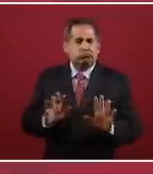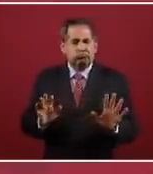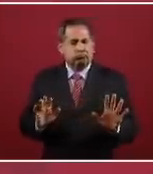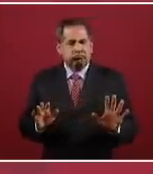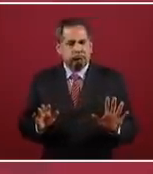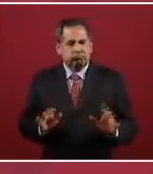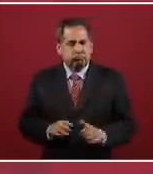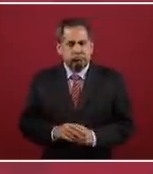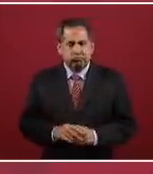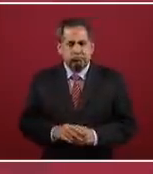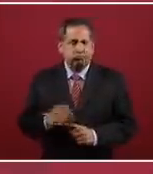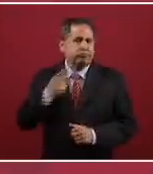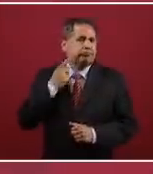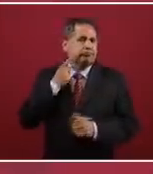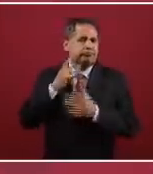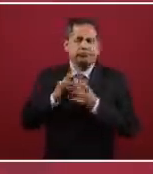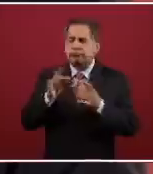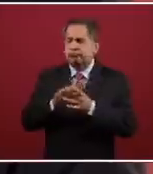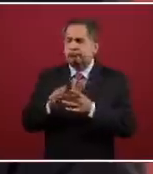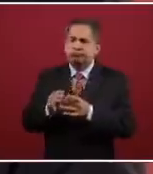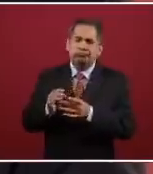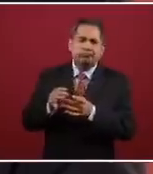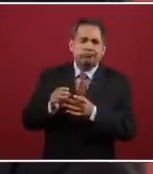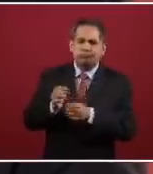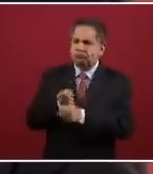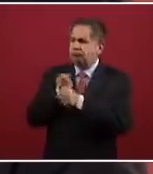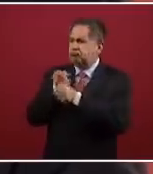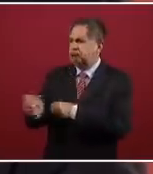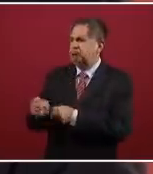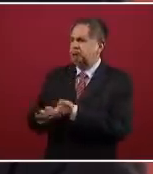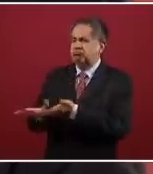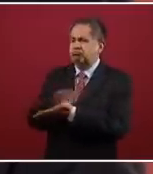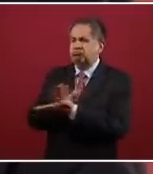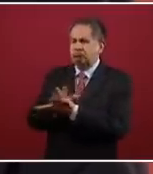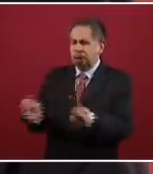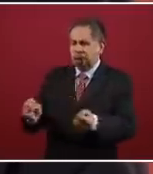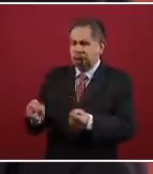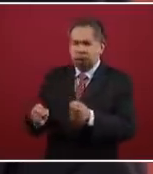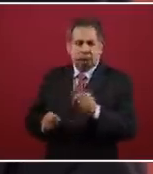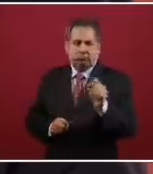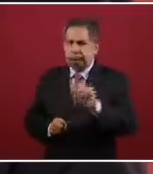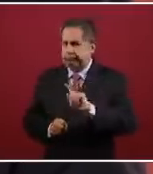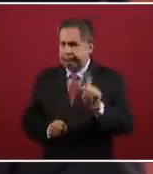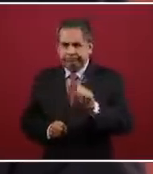la política de exterminio que se siguió